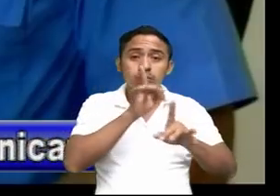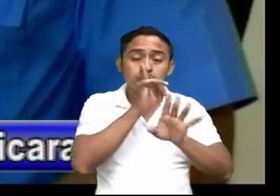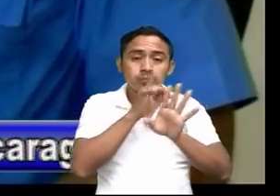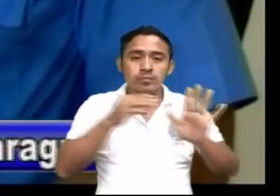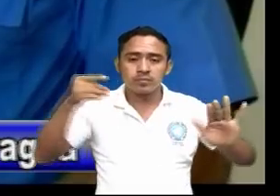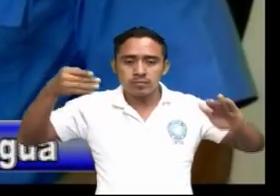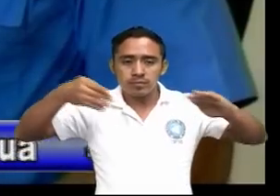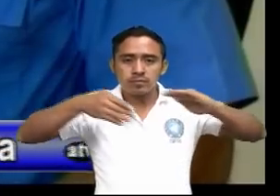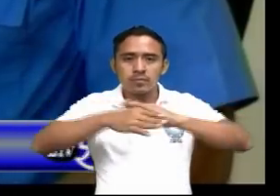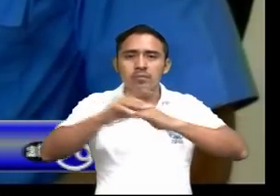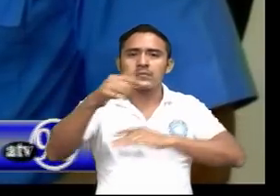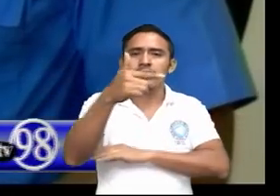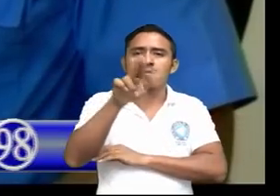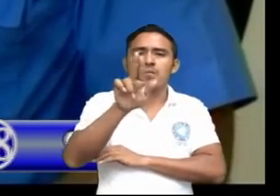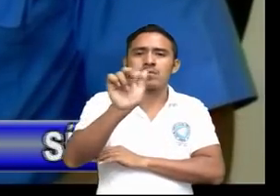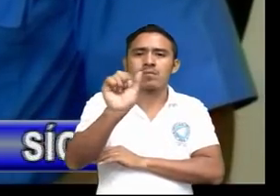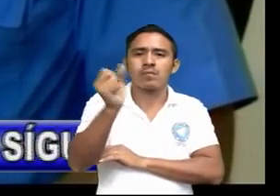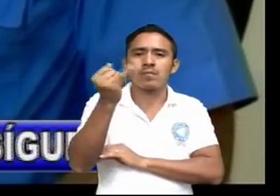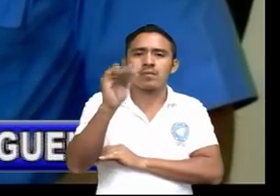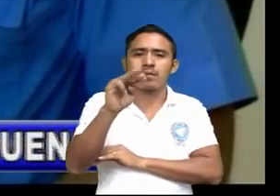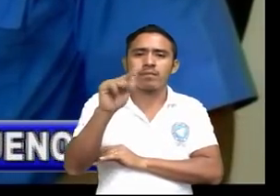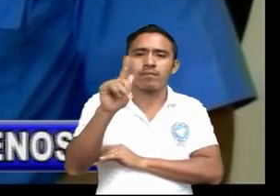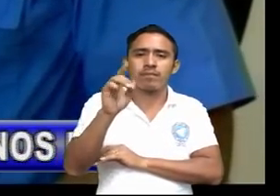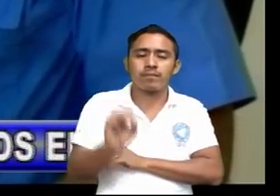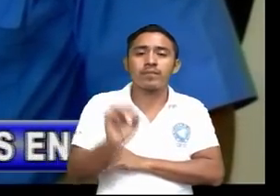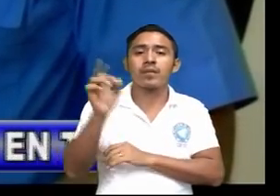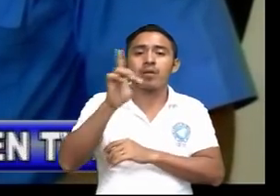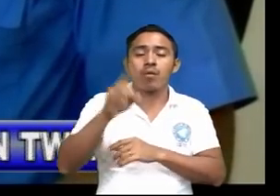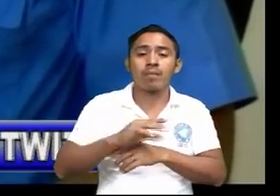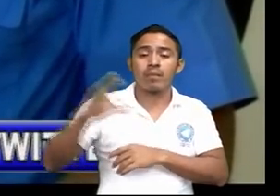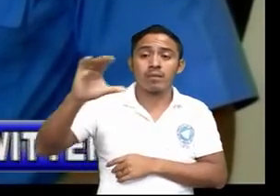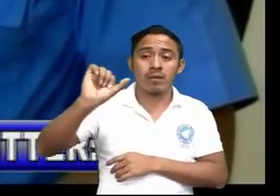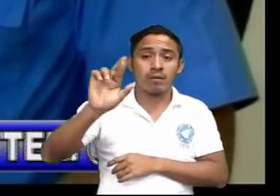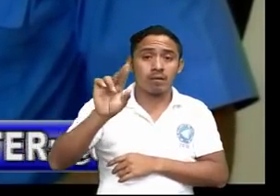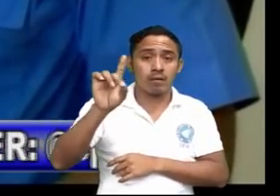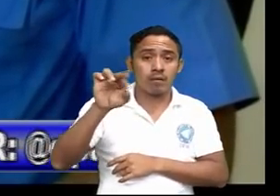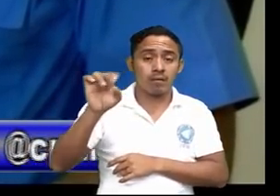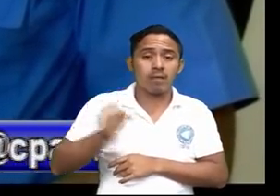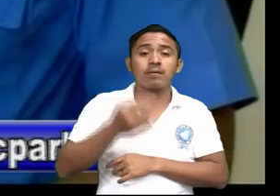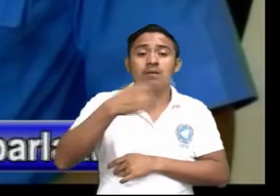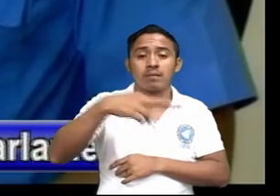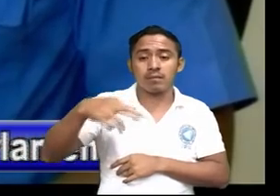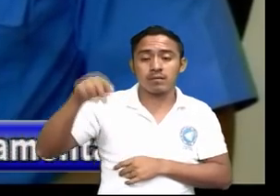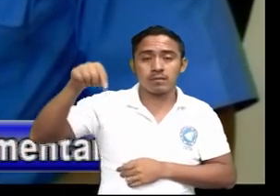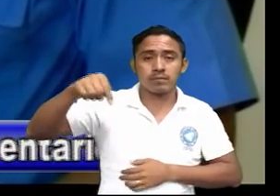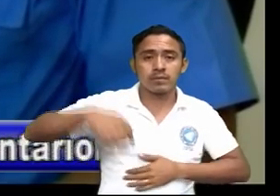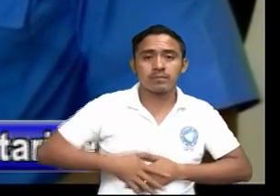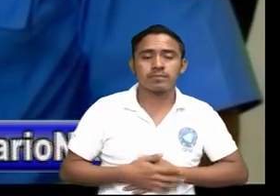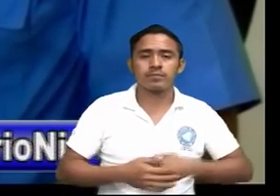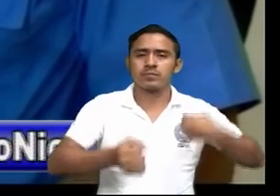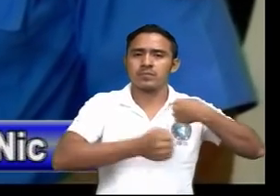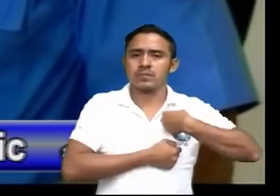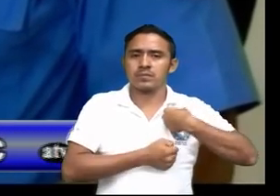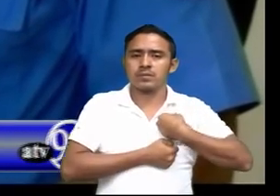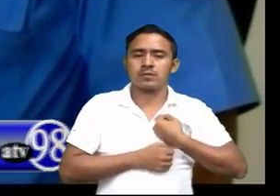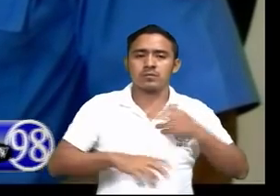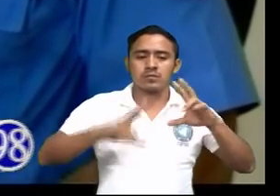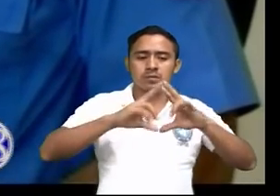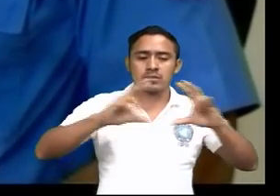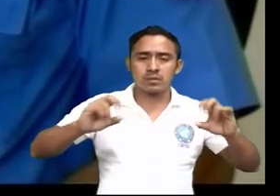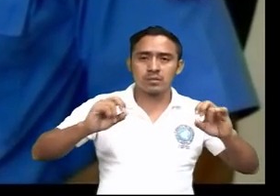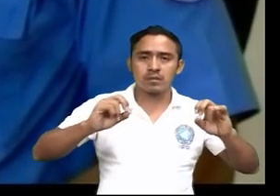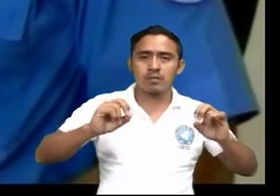conocido como La Guasimada, en el municipio de Cárdenas, departamento de Rivas. El Ejército de Nicaragua entregó